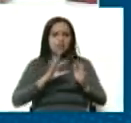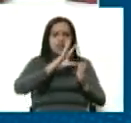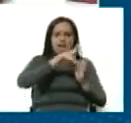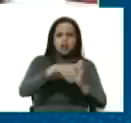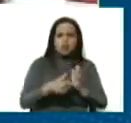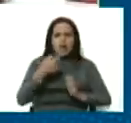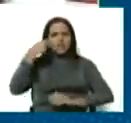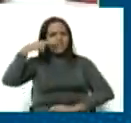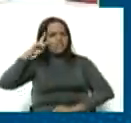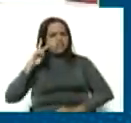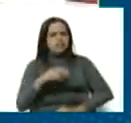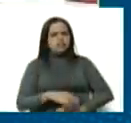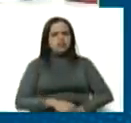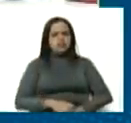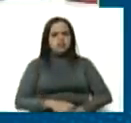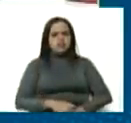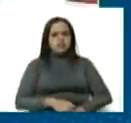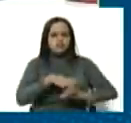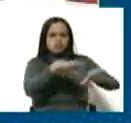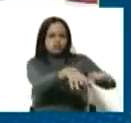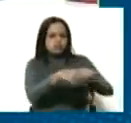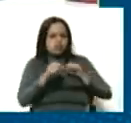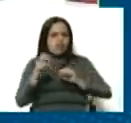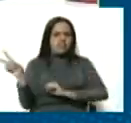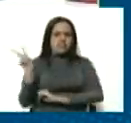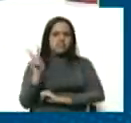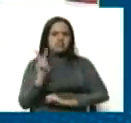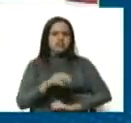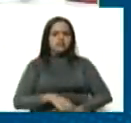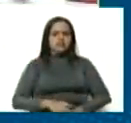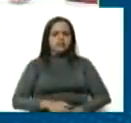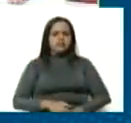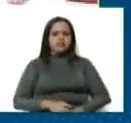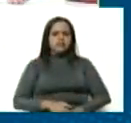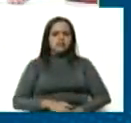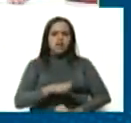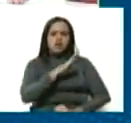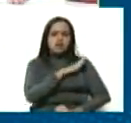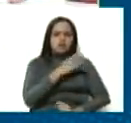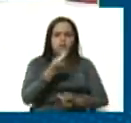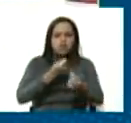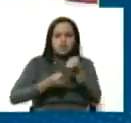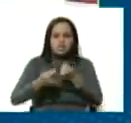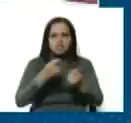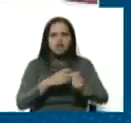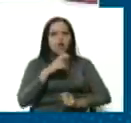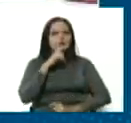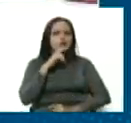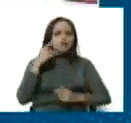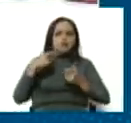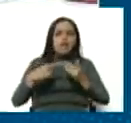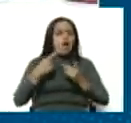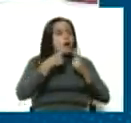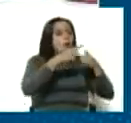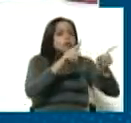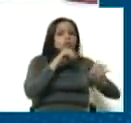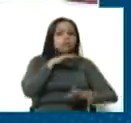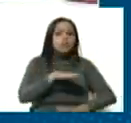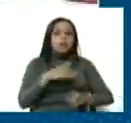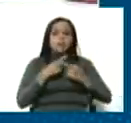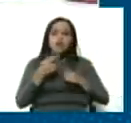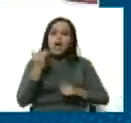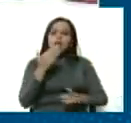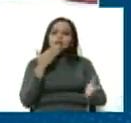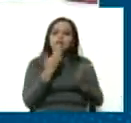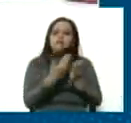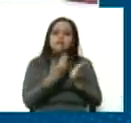estafar, despojar a Venezuela de sus riquezas, bueno, eso es otra historia, pero ahí están las